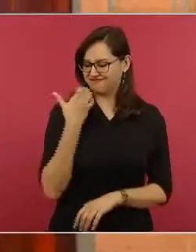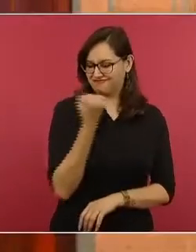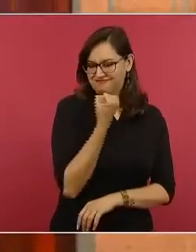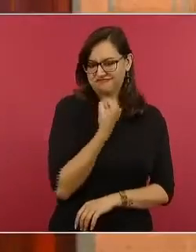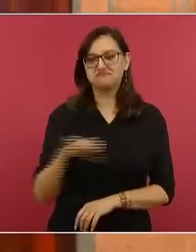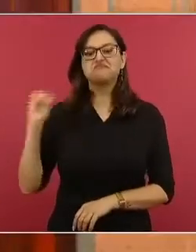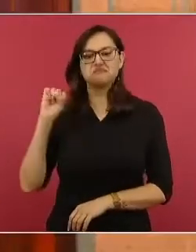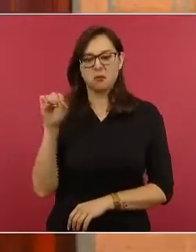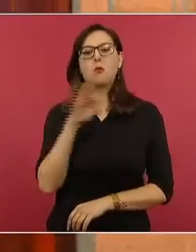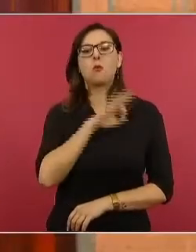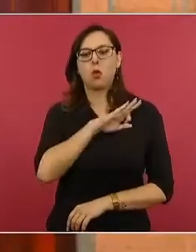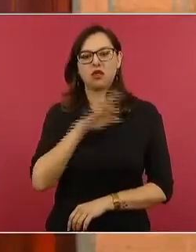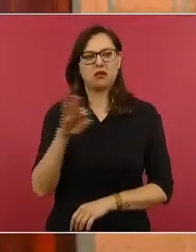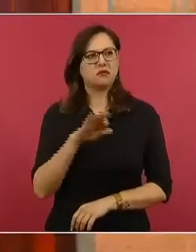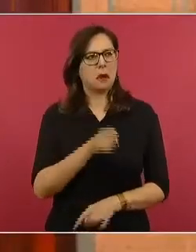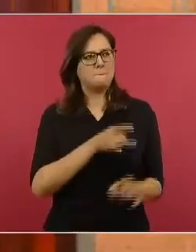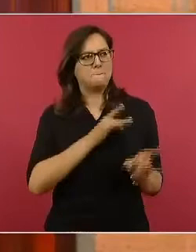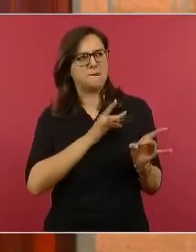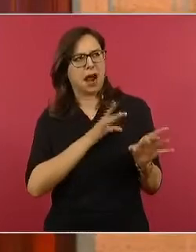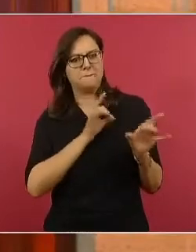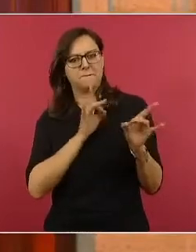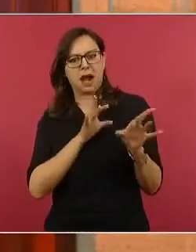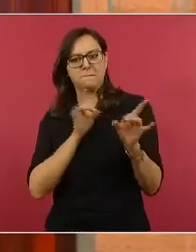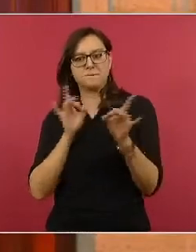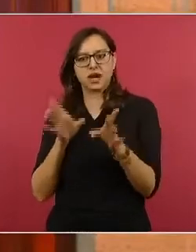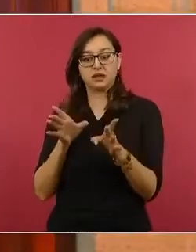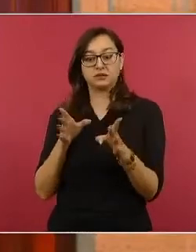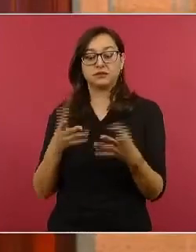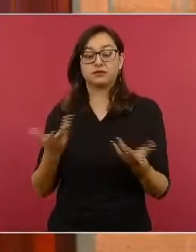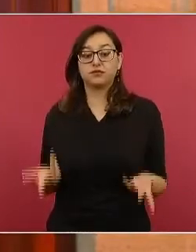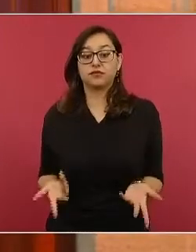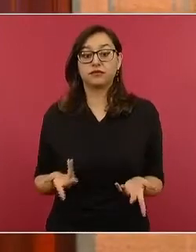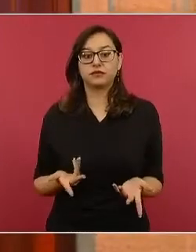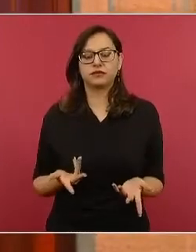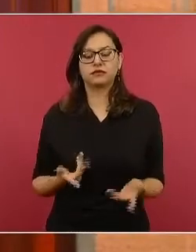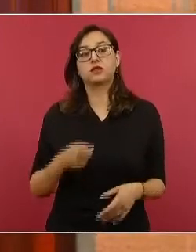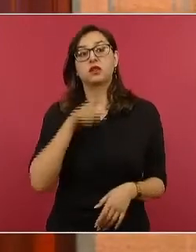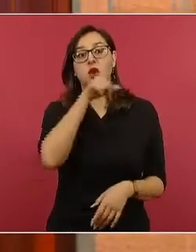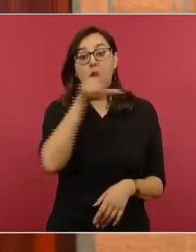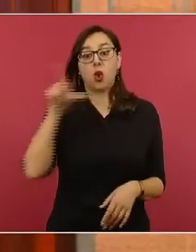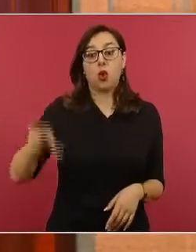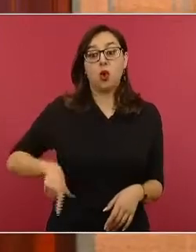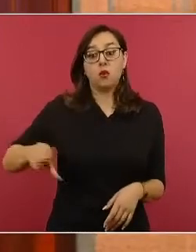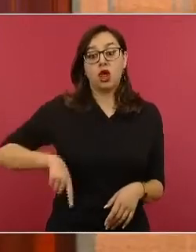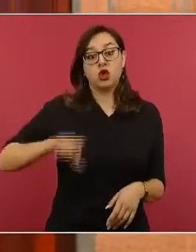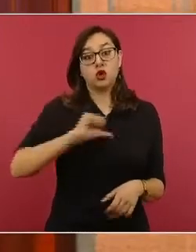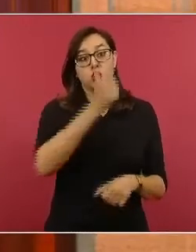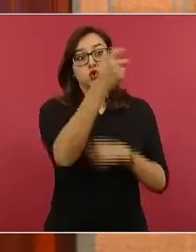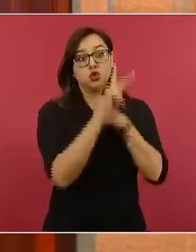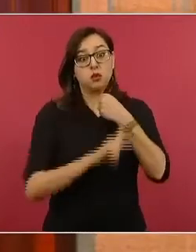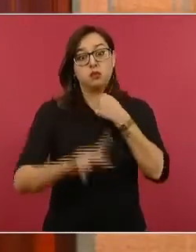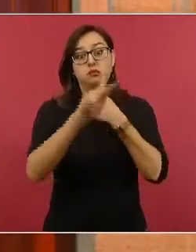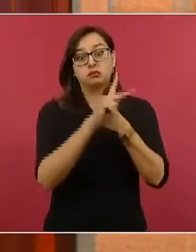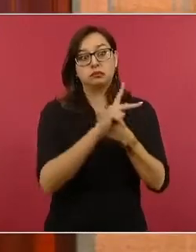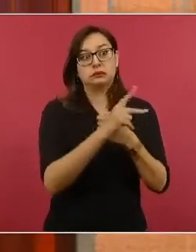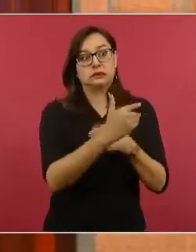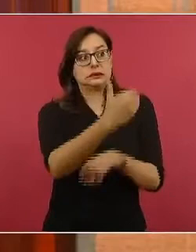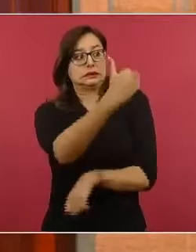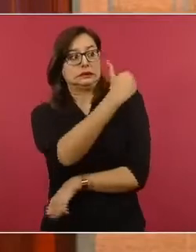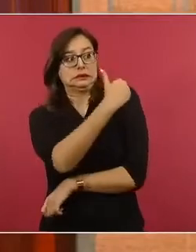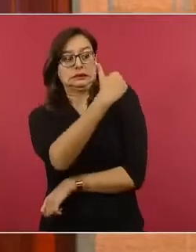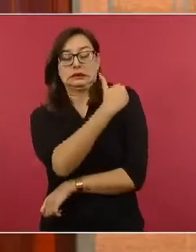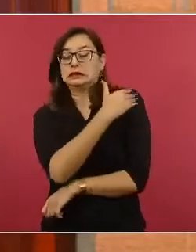otro país. Cuando un gobernante extranjero me pregunta si hay posibilidad de entrar